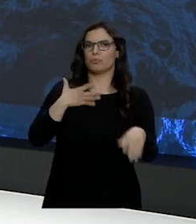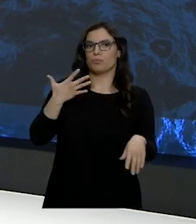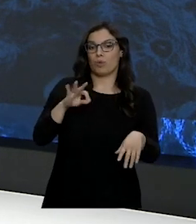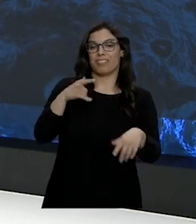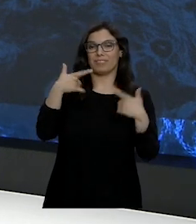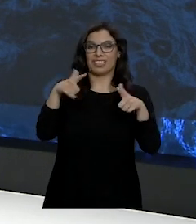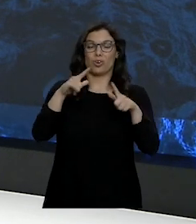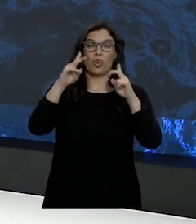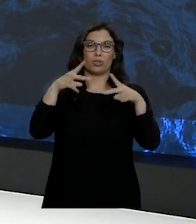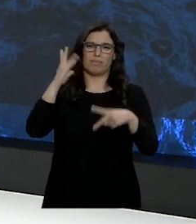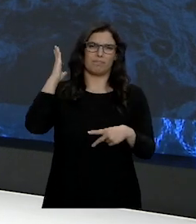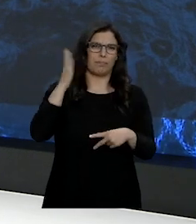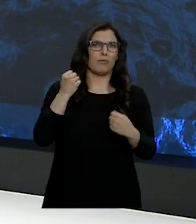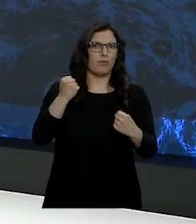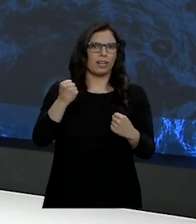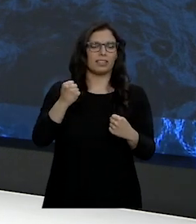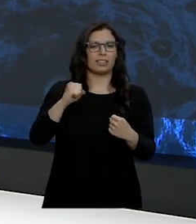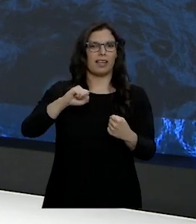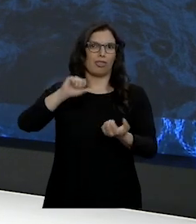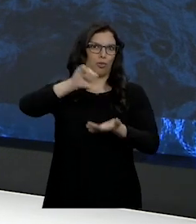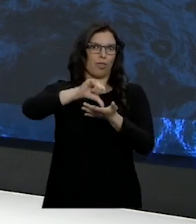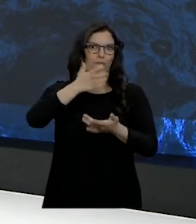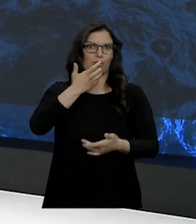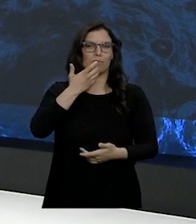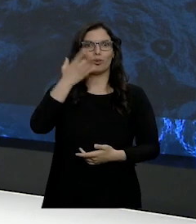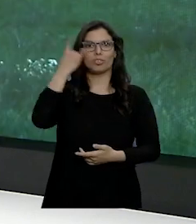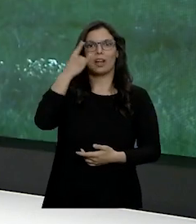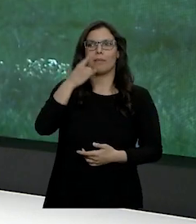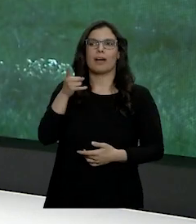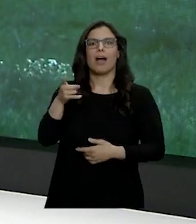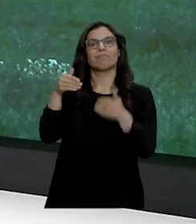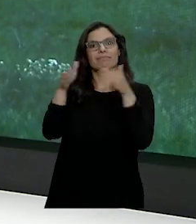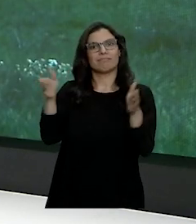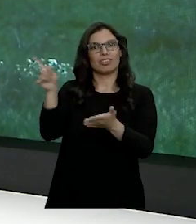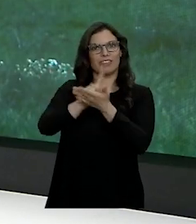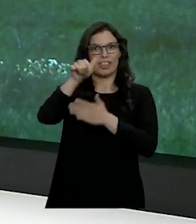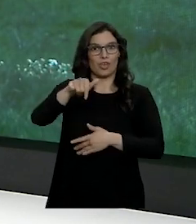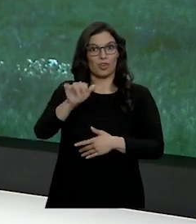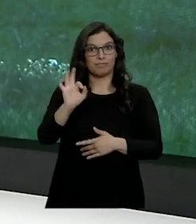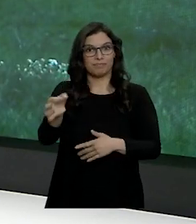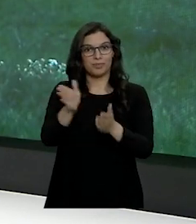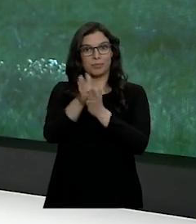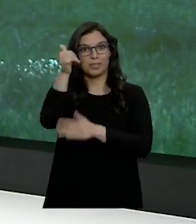es uno de los sectores más potentes de la ciudad, Paco Gómez, reabre las puertas de sus locales.